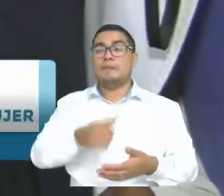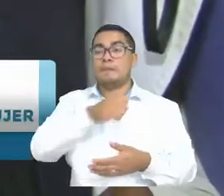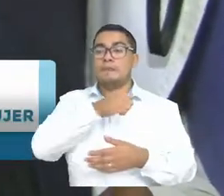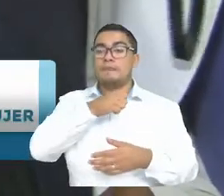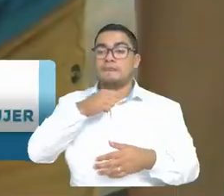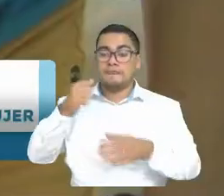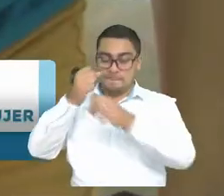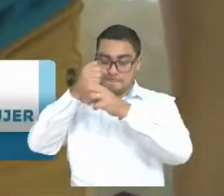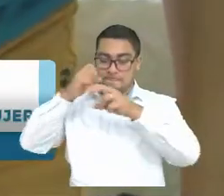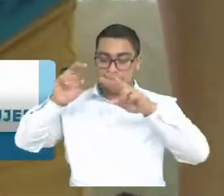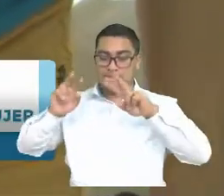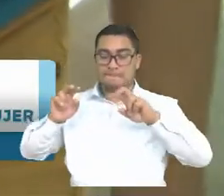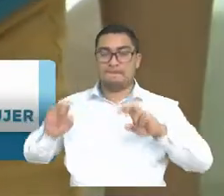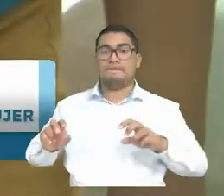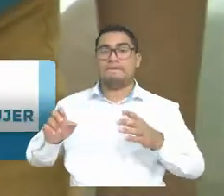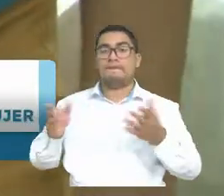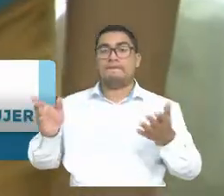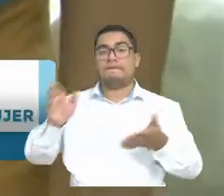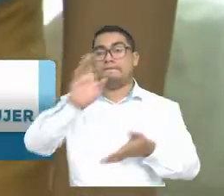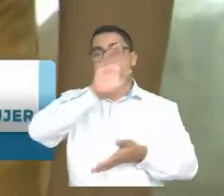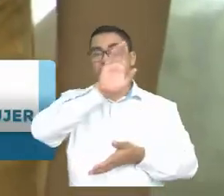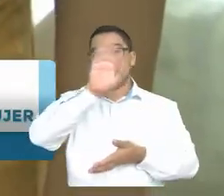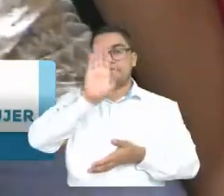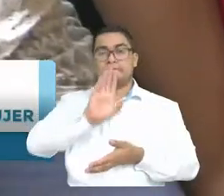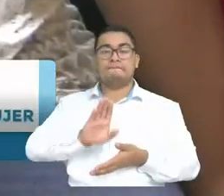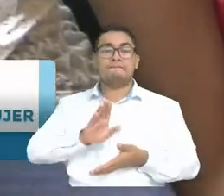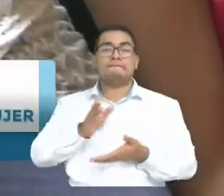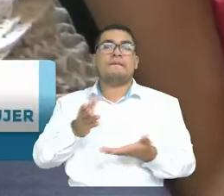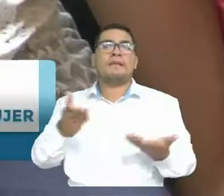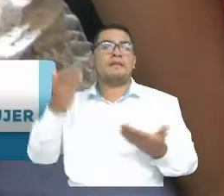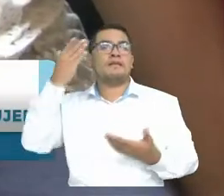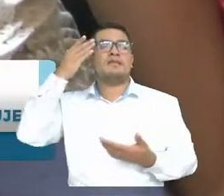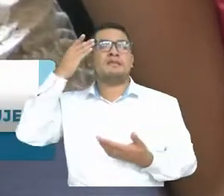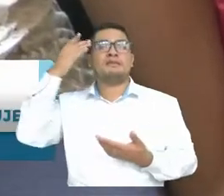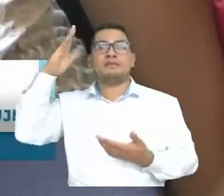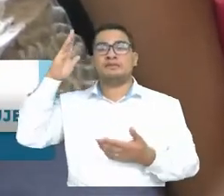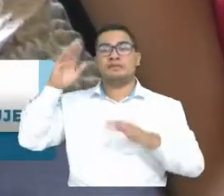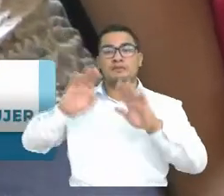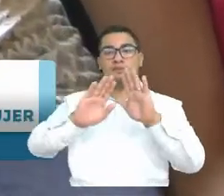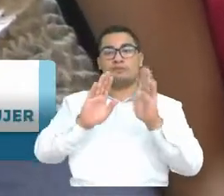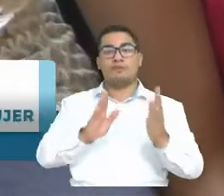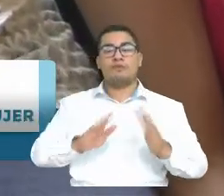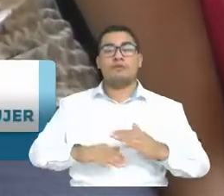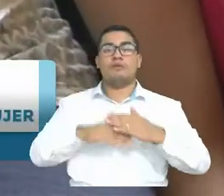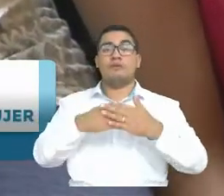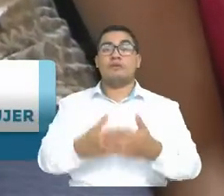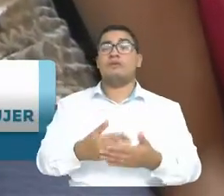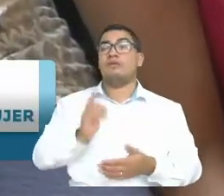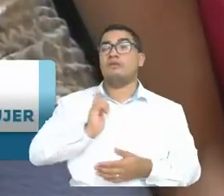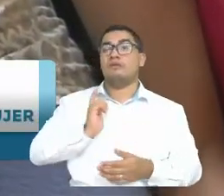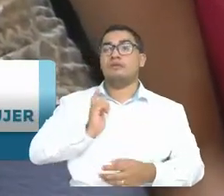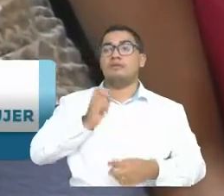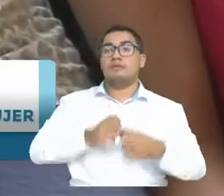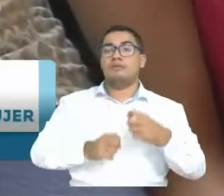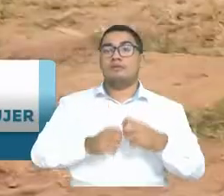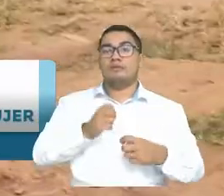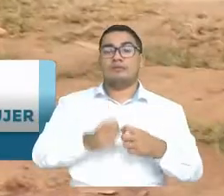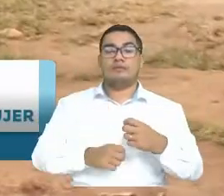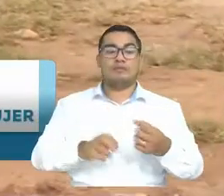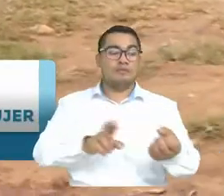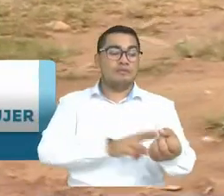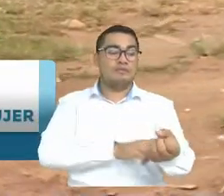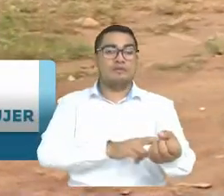de laboratorio completos, entonces nunca nos vamos a dar cuenta de que esta embarazada está presentando signos de diabetes gestacional